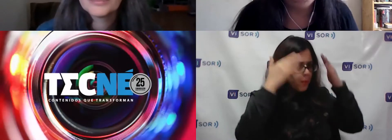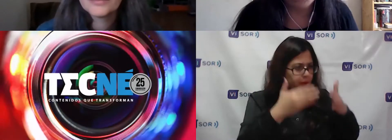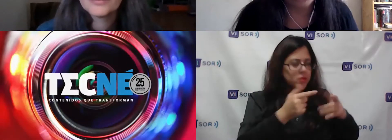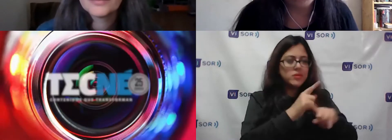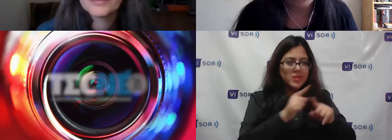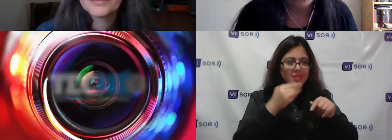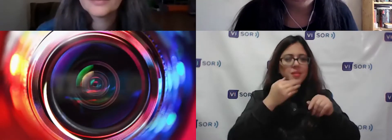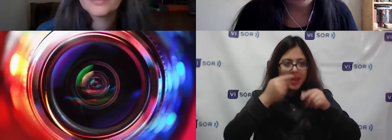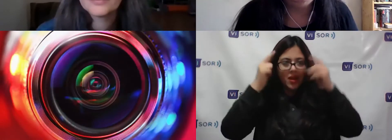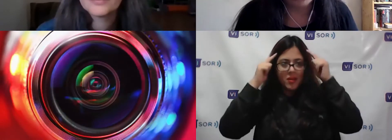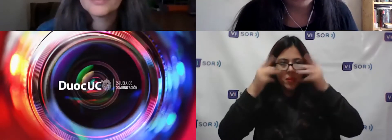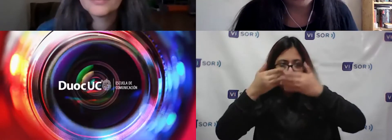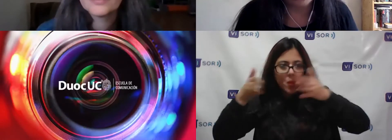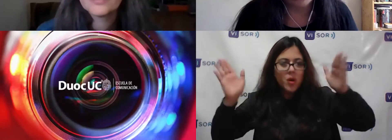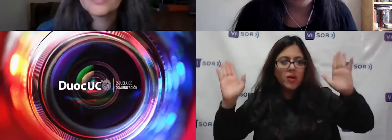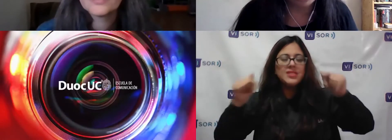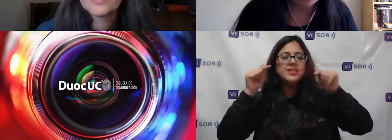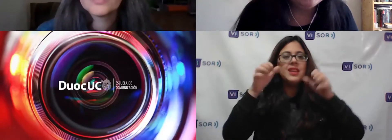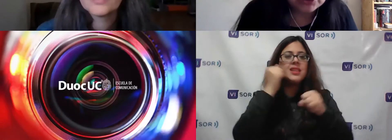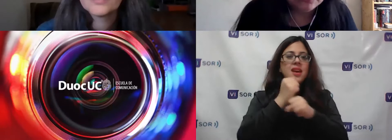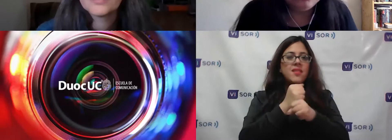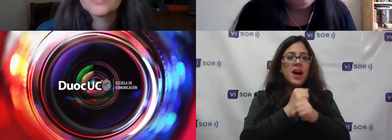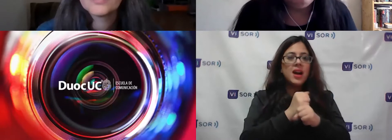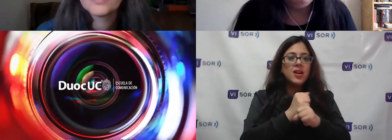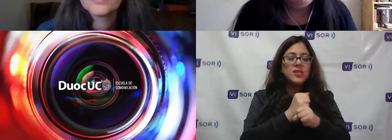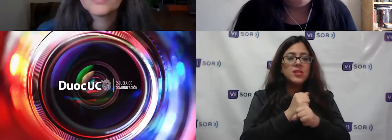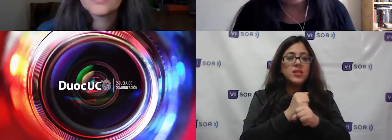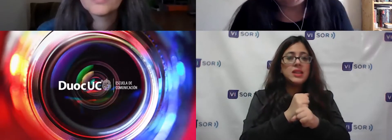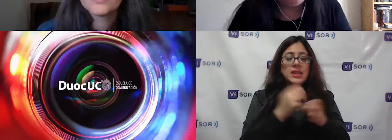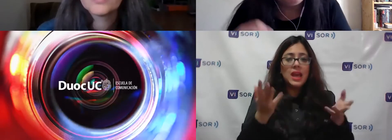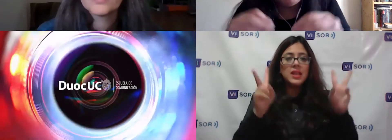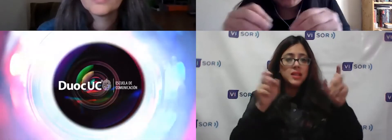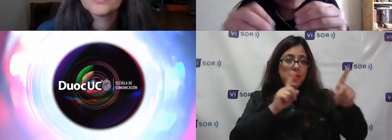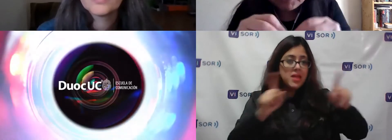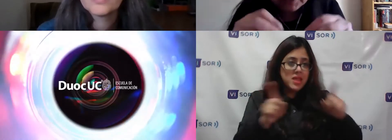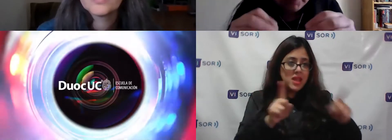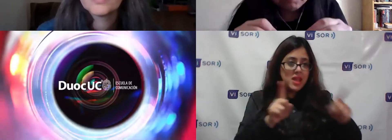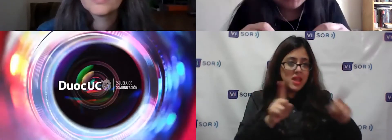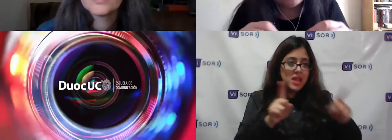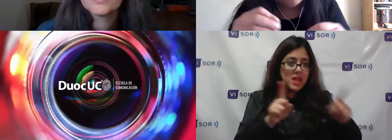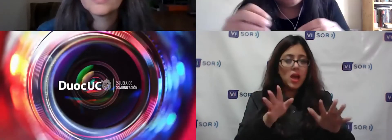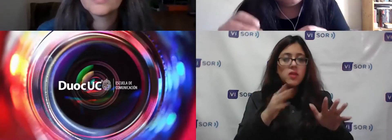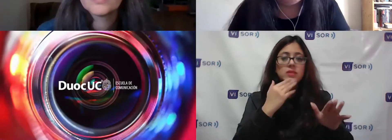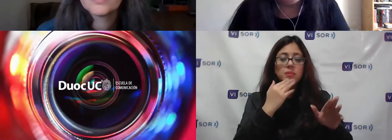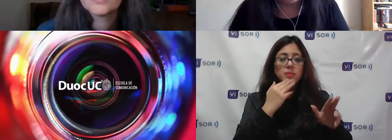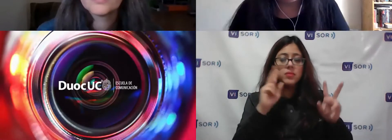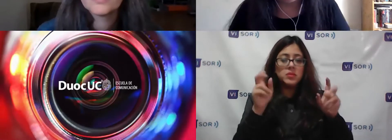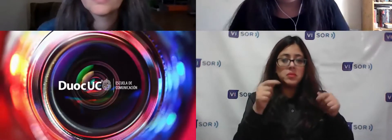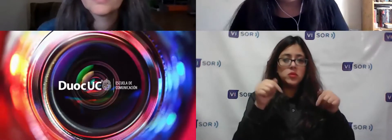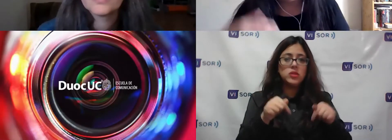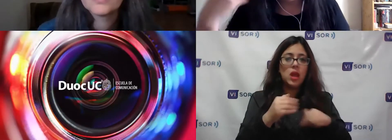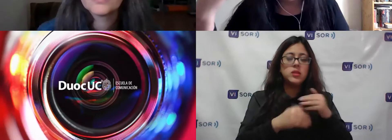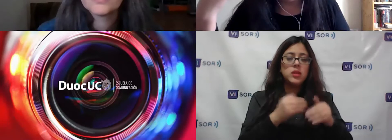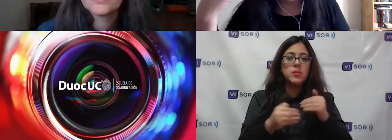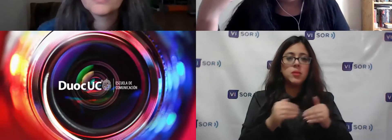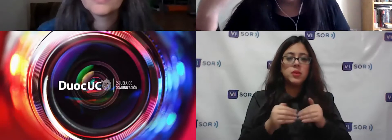en ese sentido me me supera el trabajar con ocho determinada la dirección maya que se apliquen hoy día específicamente por así decirlo